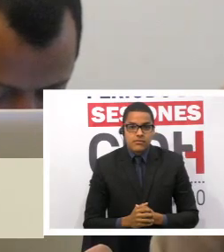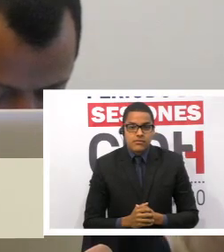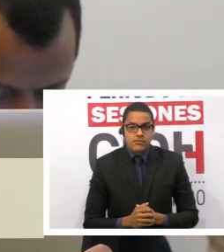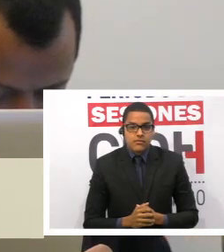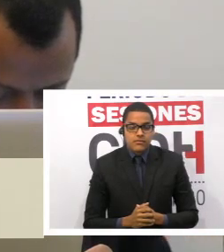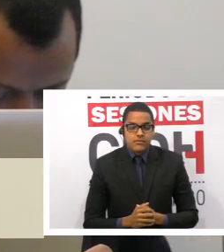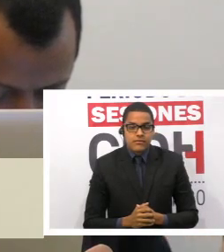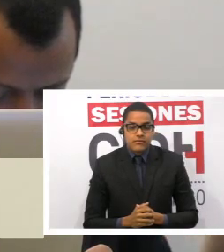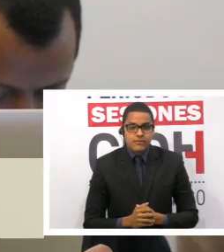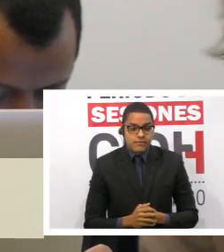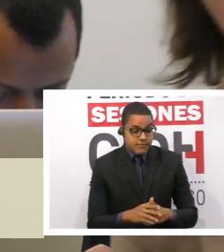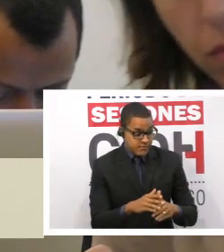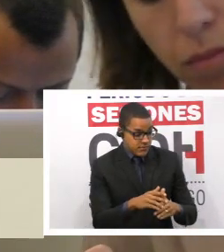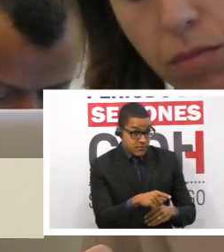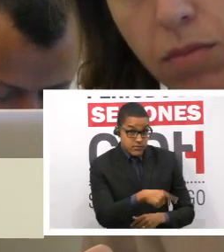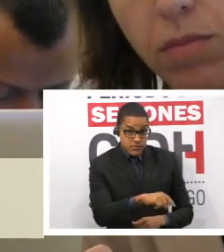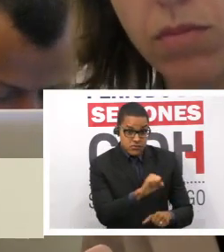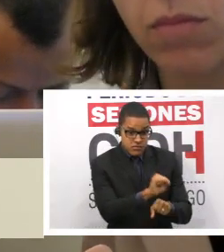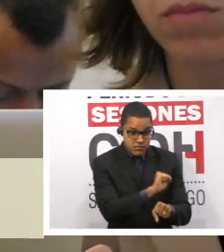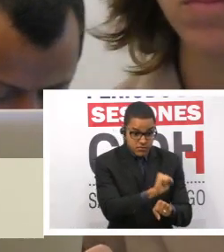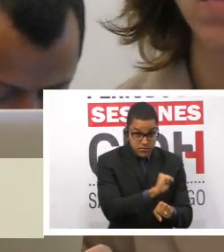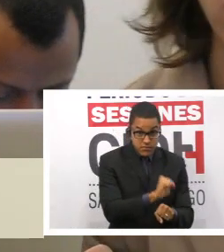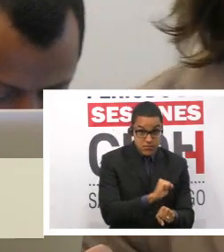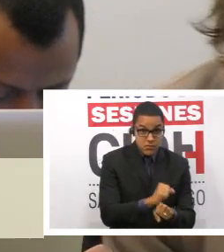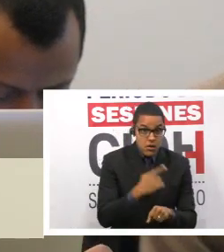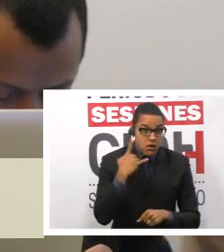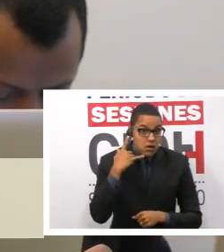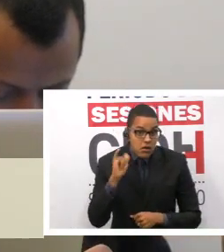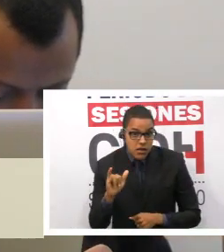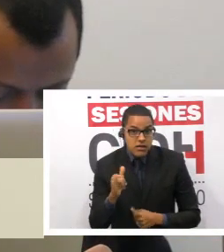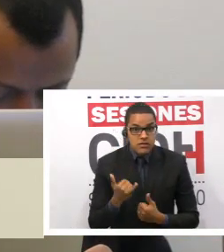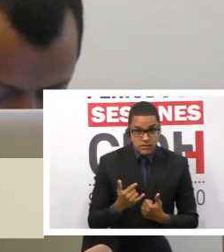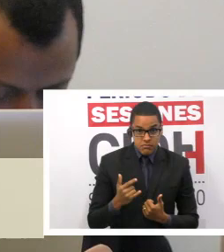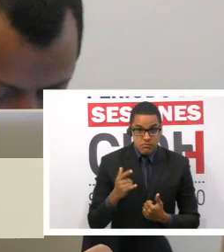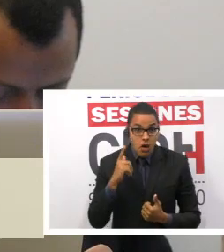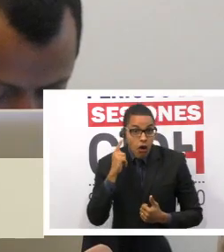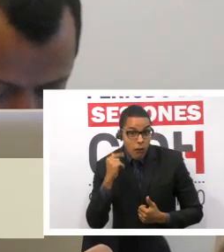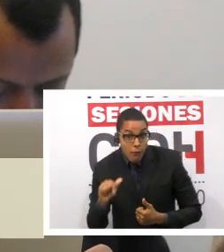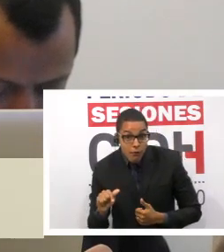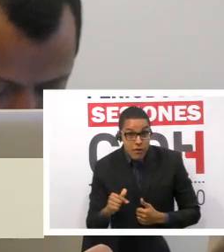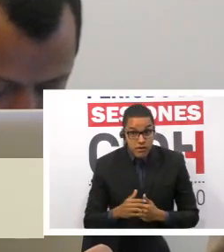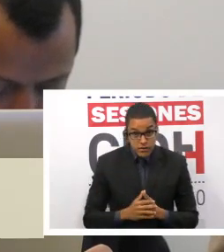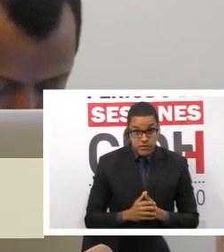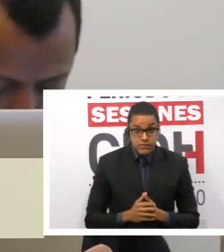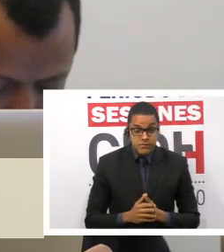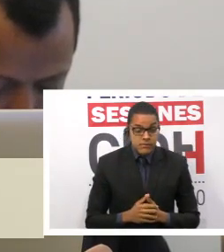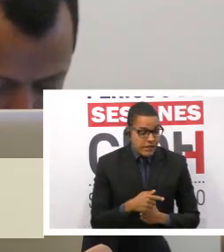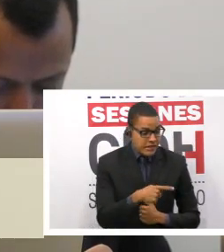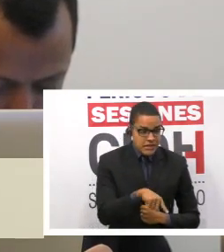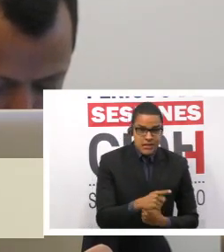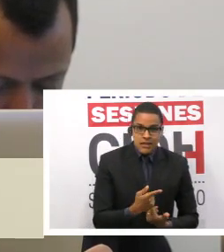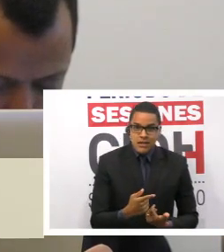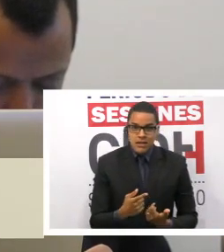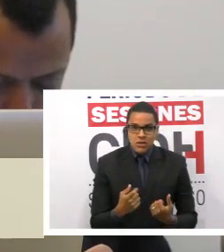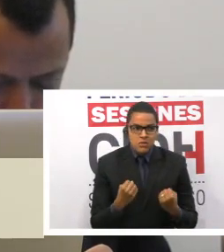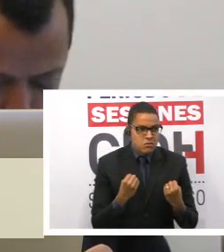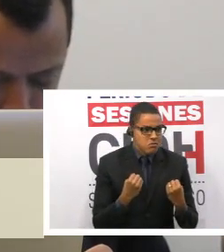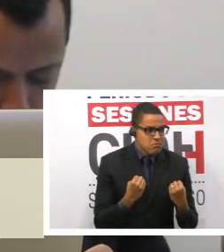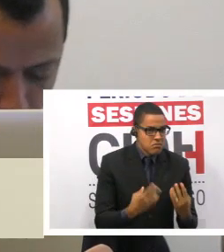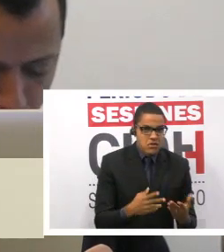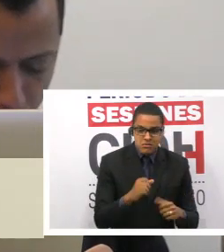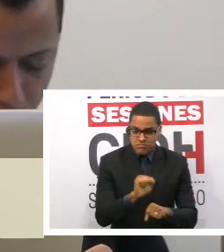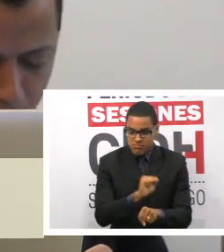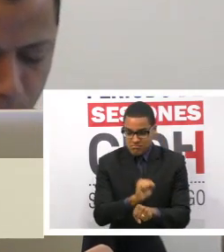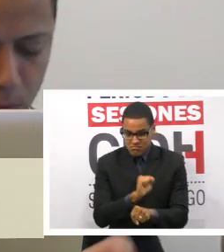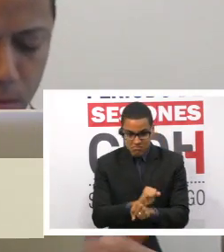ha generado un escenario fiscal complejo de ausencia de recursos que incide en la plena garantía de los derechos sociales el gasto público social